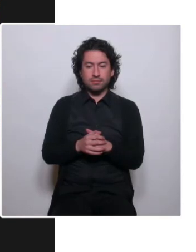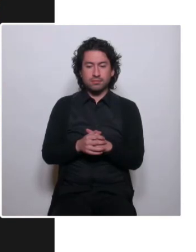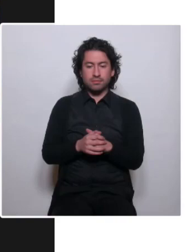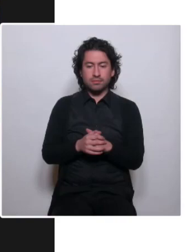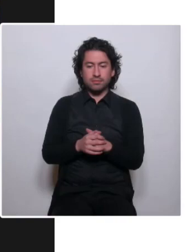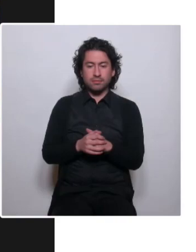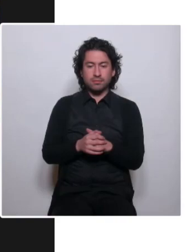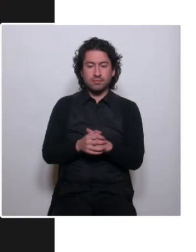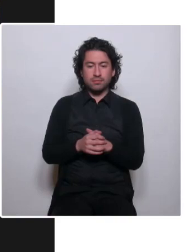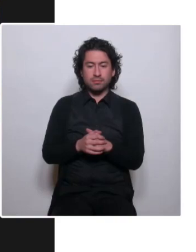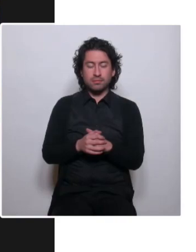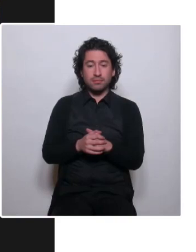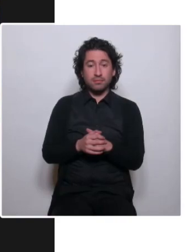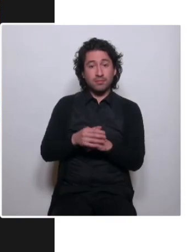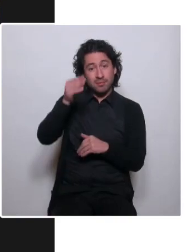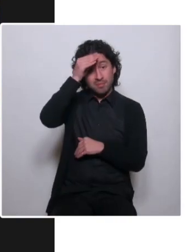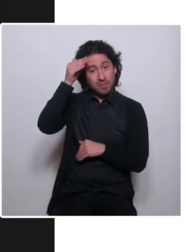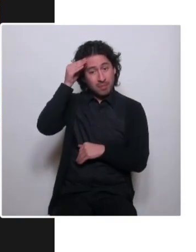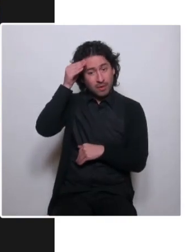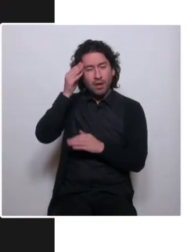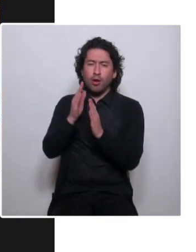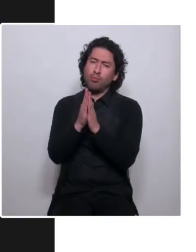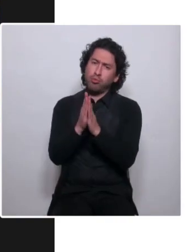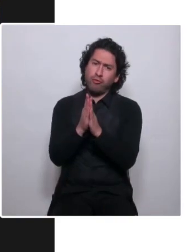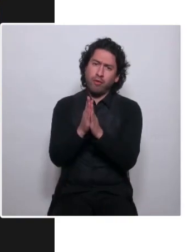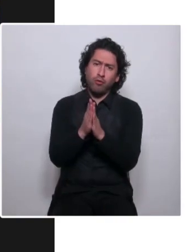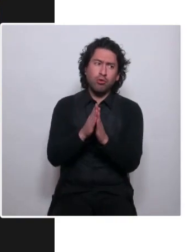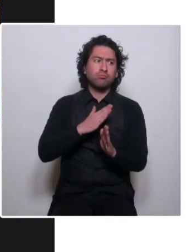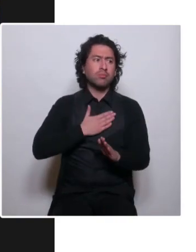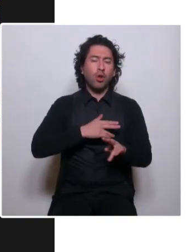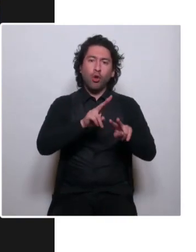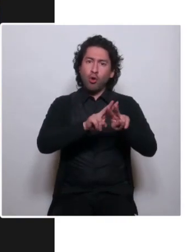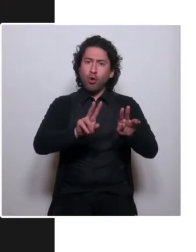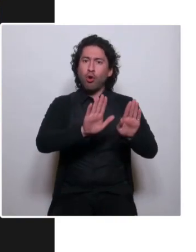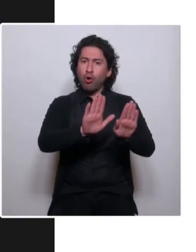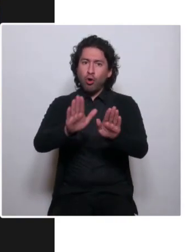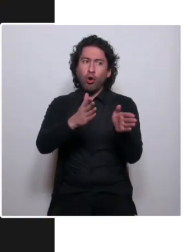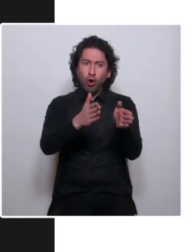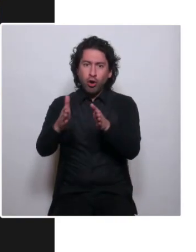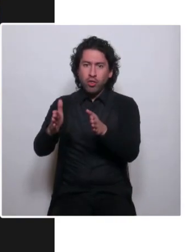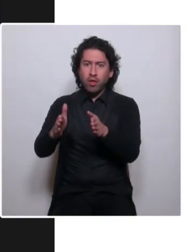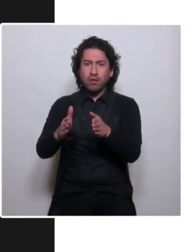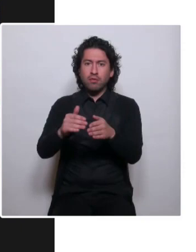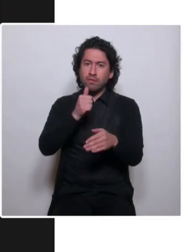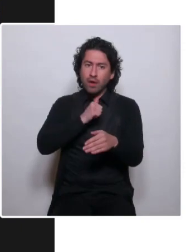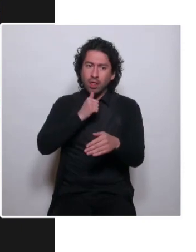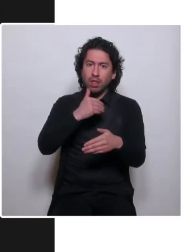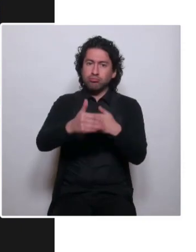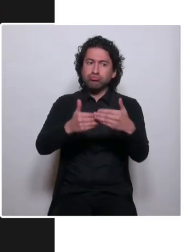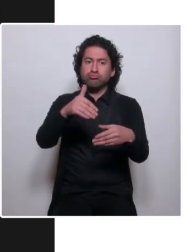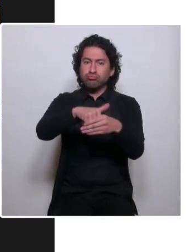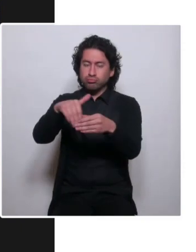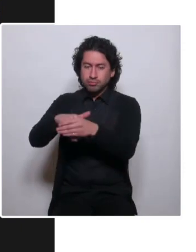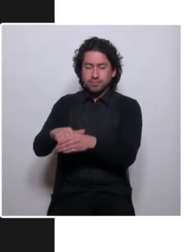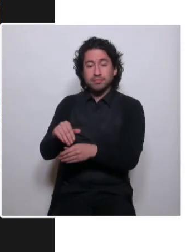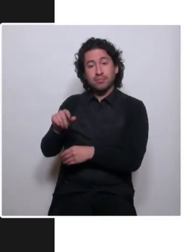Por favor, mantener el orden, todavía no terminamos el proceso. Señor Gaspar Domínguez, ¿cómo vota?